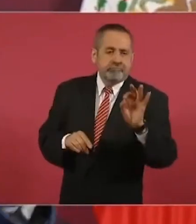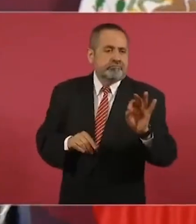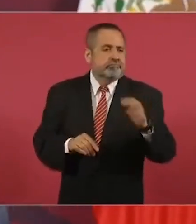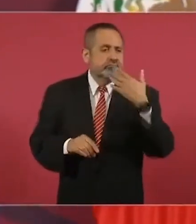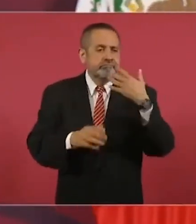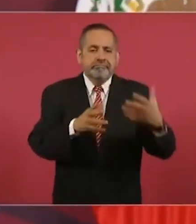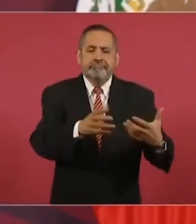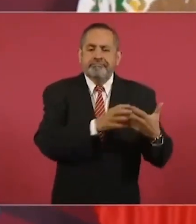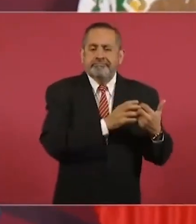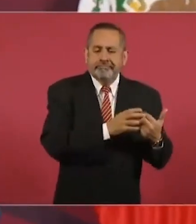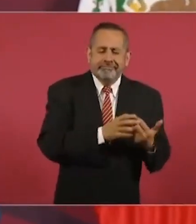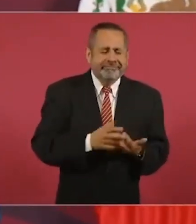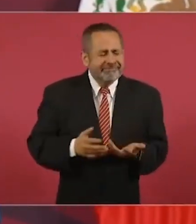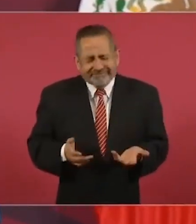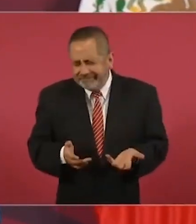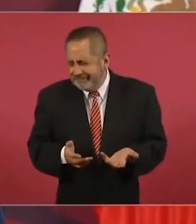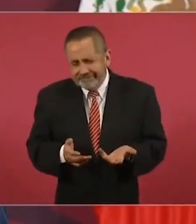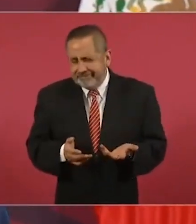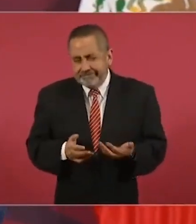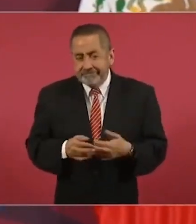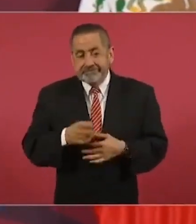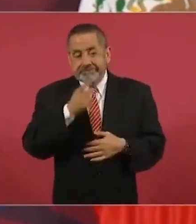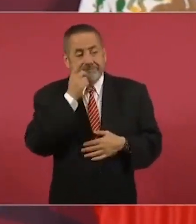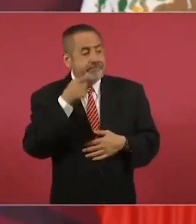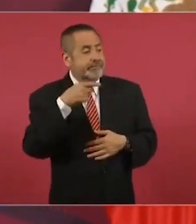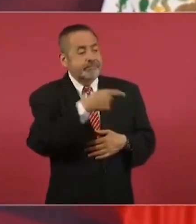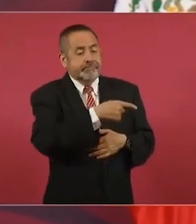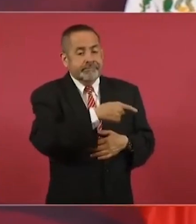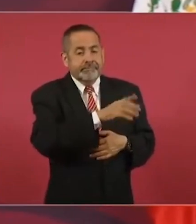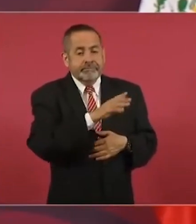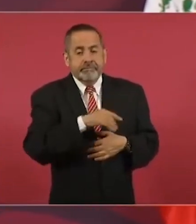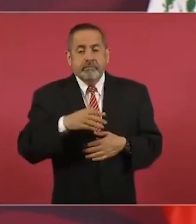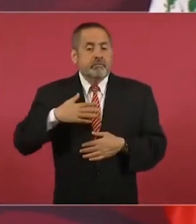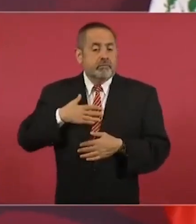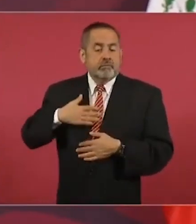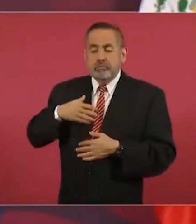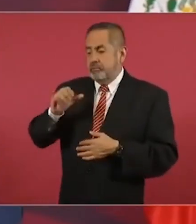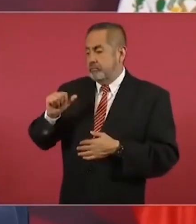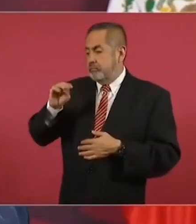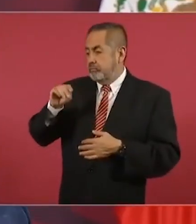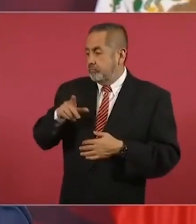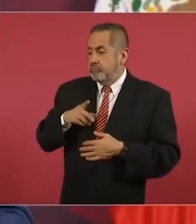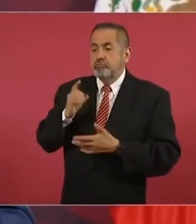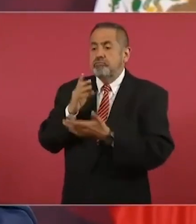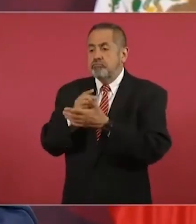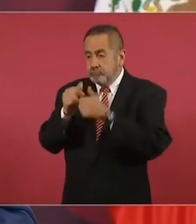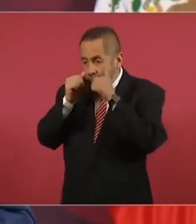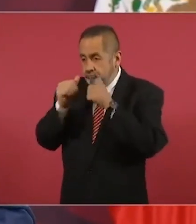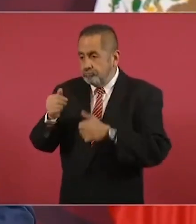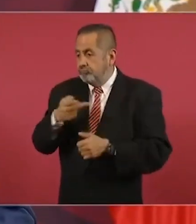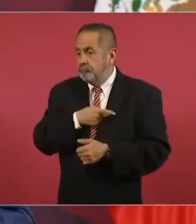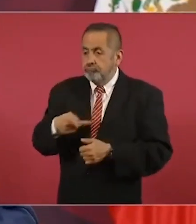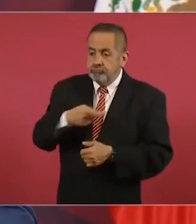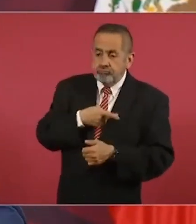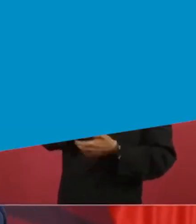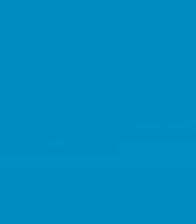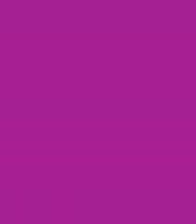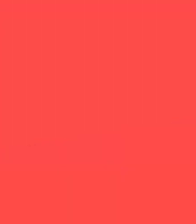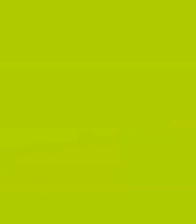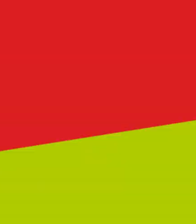Morena, informó que en cuanto llegara la nueva terna, sería turnada a la Comisión de Justicia para su determinación correspondiente.